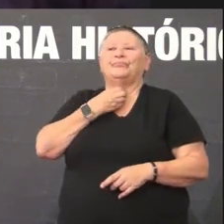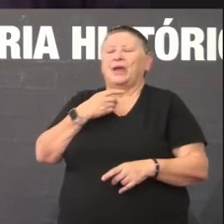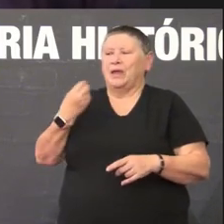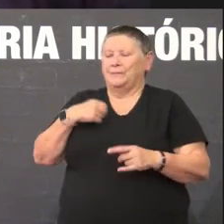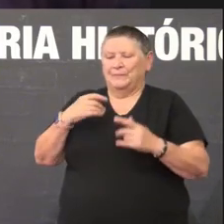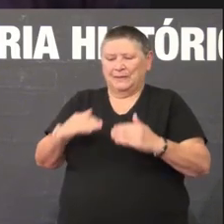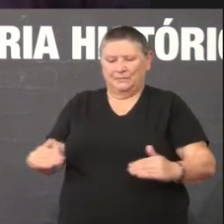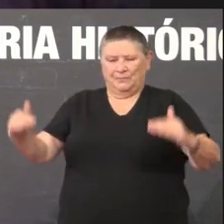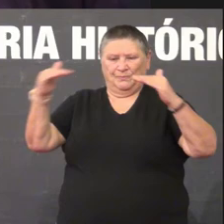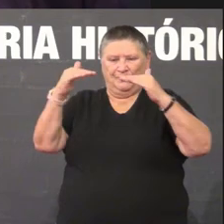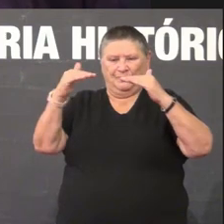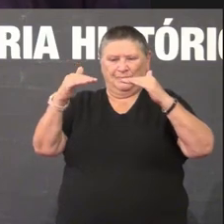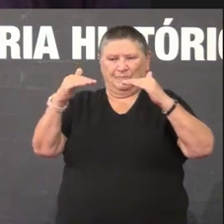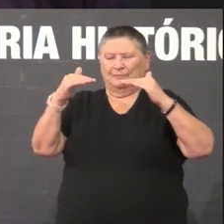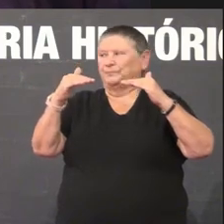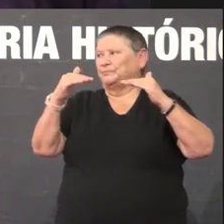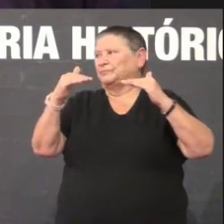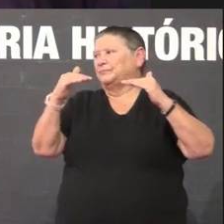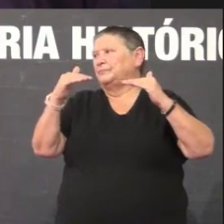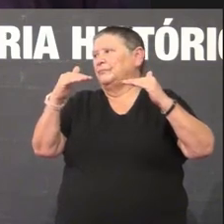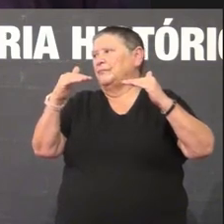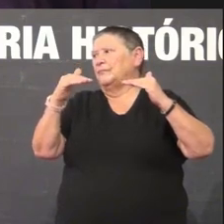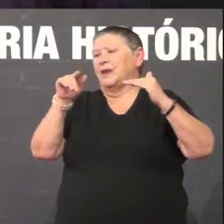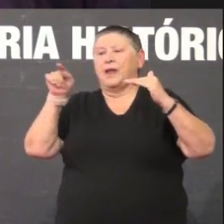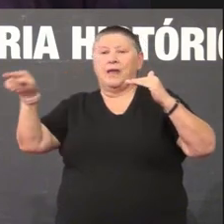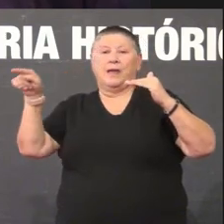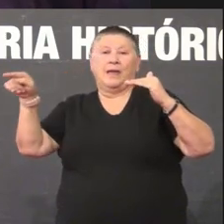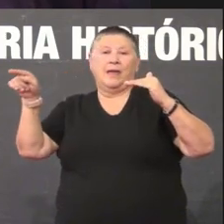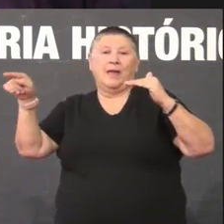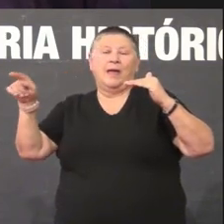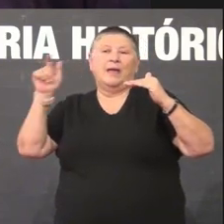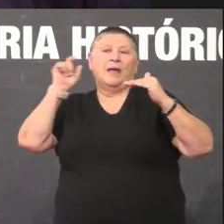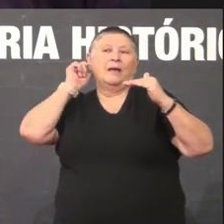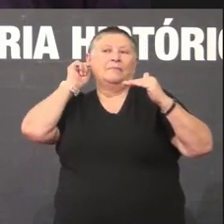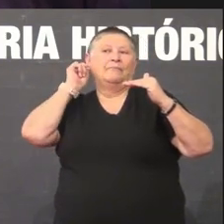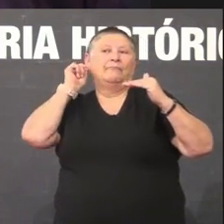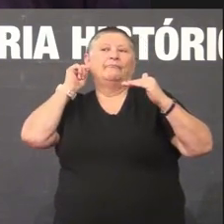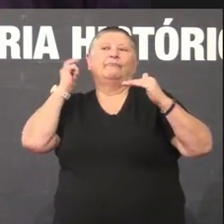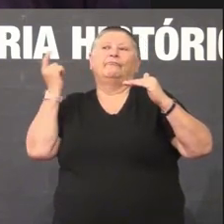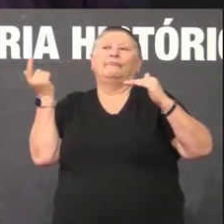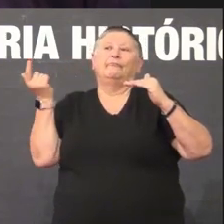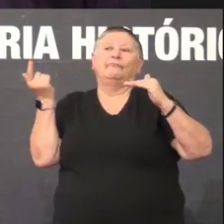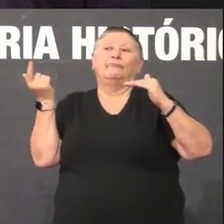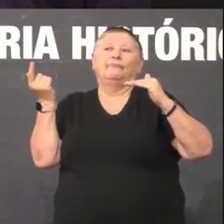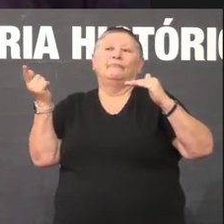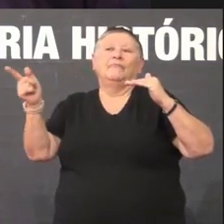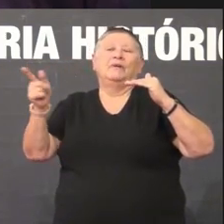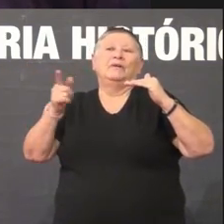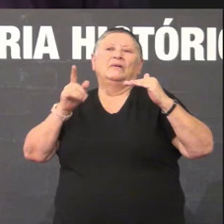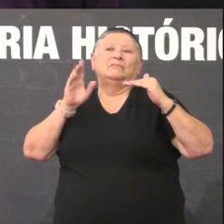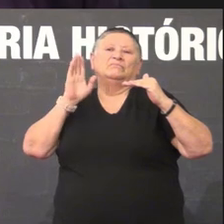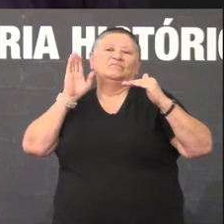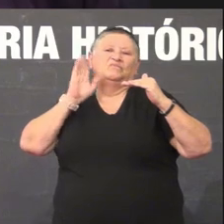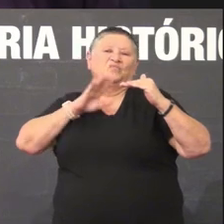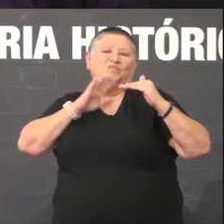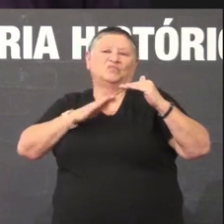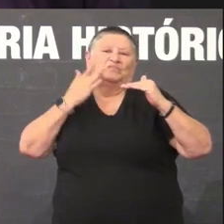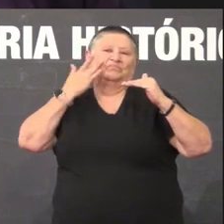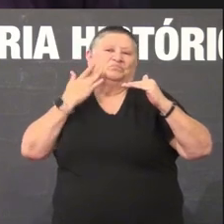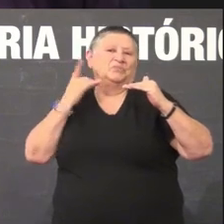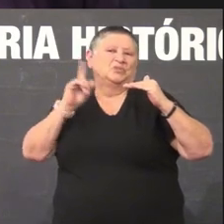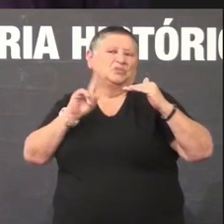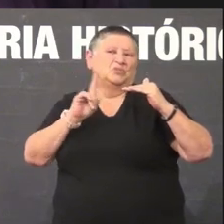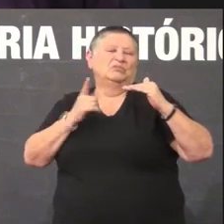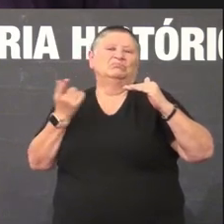mismo lugar que ella sea una persona que sea indigna o que sea una persona así que